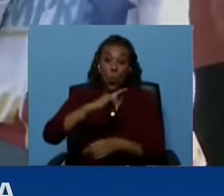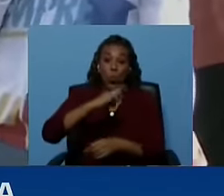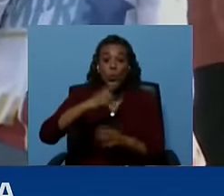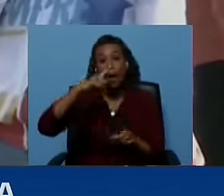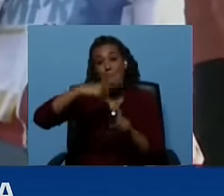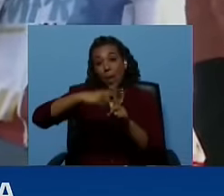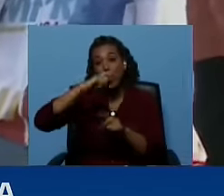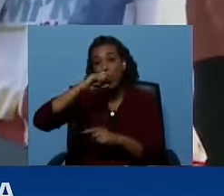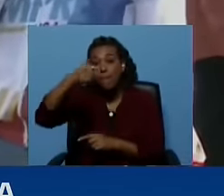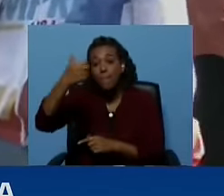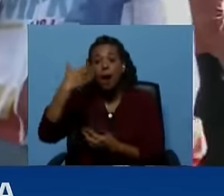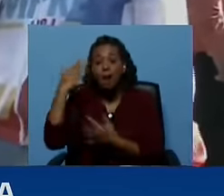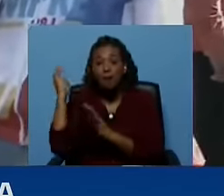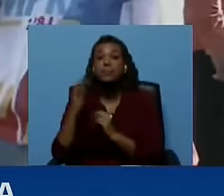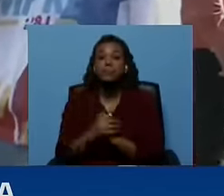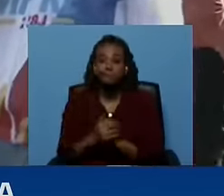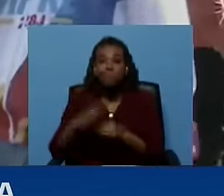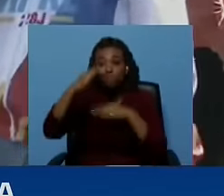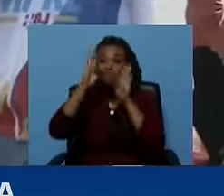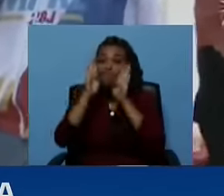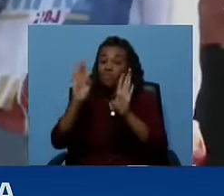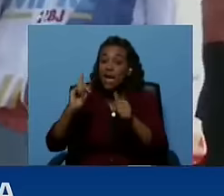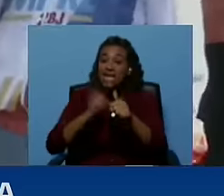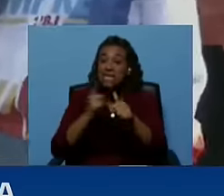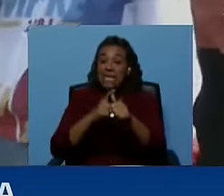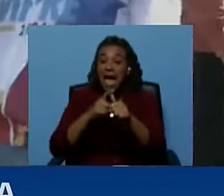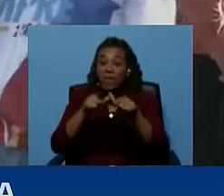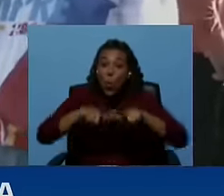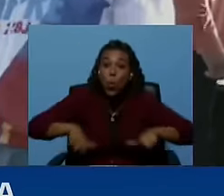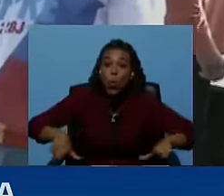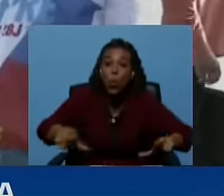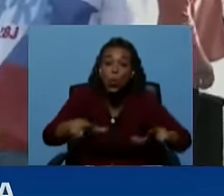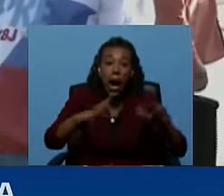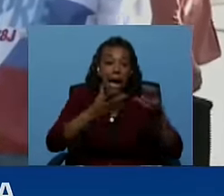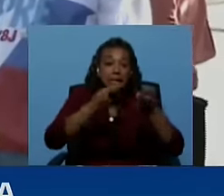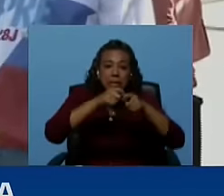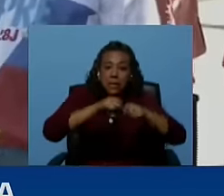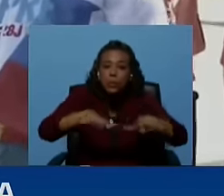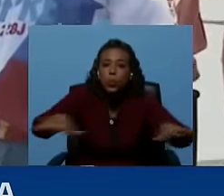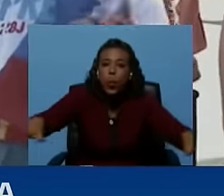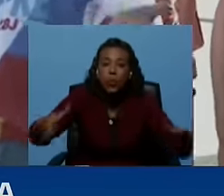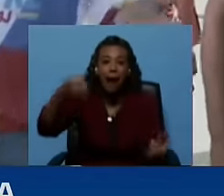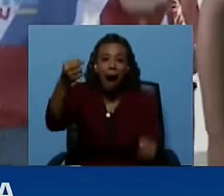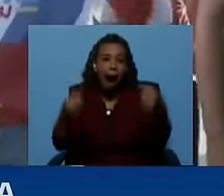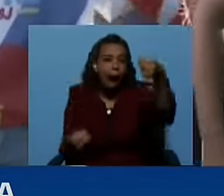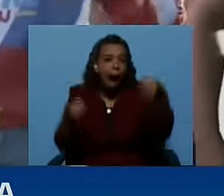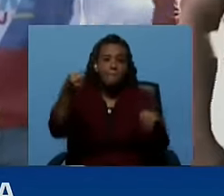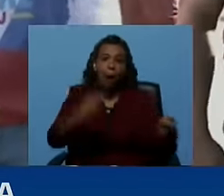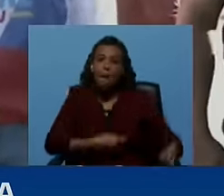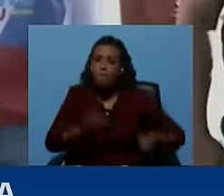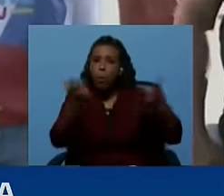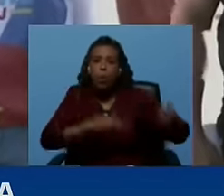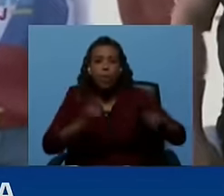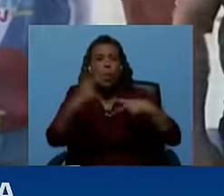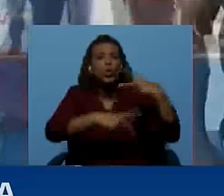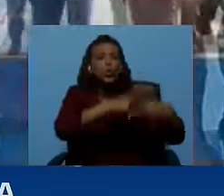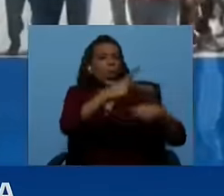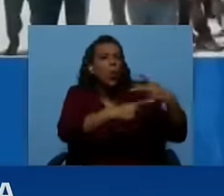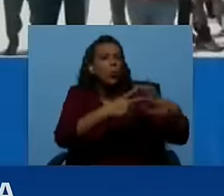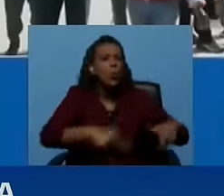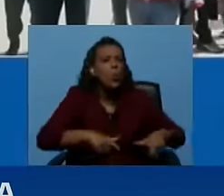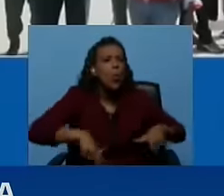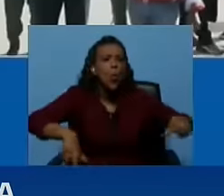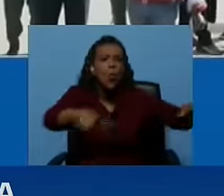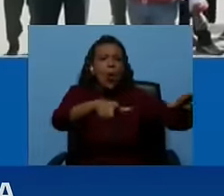correcto Ese es el plan uno un centro de acopio y un sistema de distribución con unos camiones para sacar nuestra dónde construirías el centro de